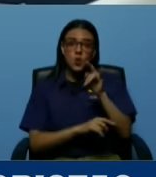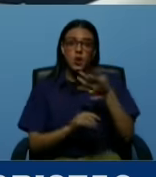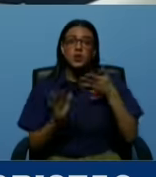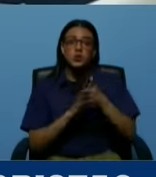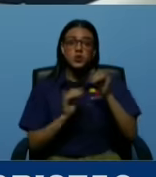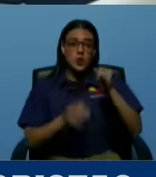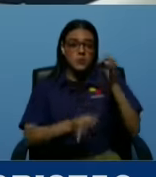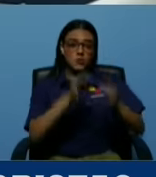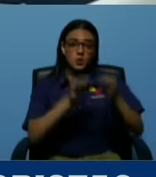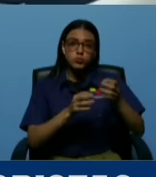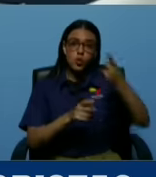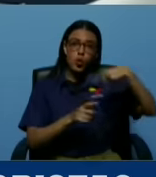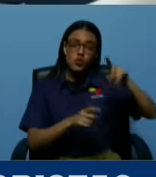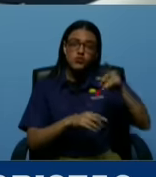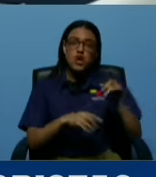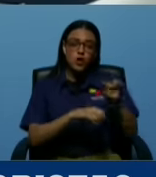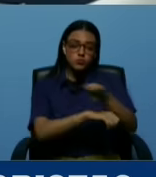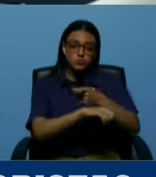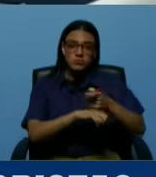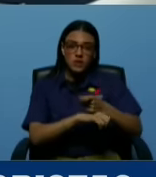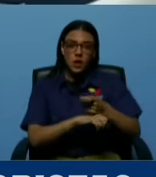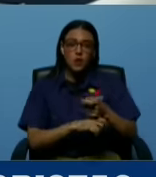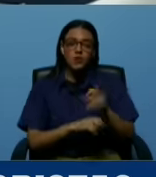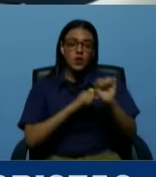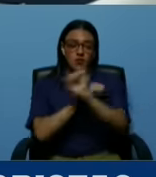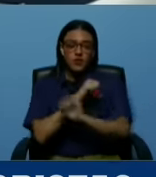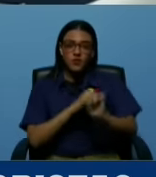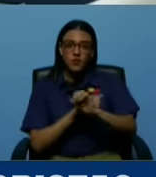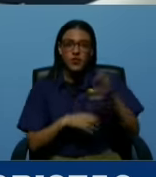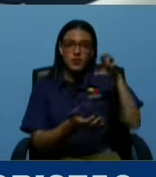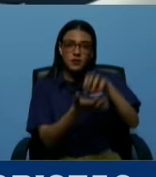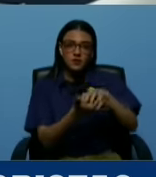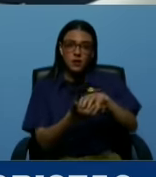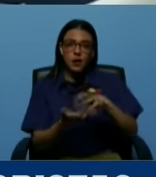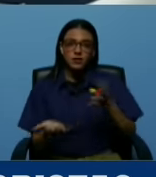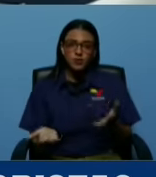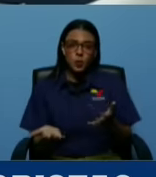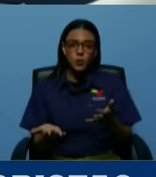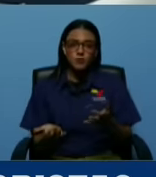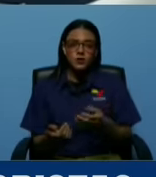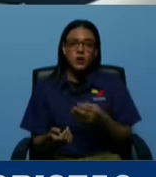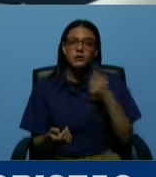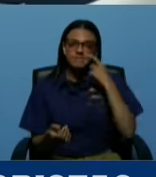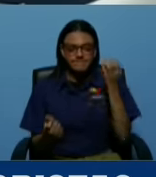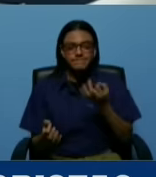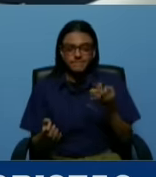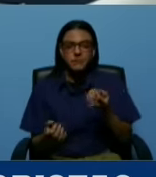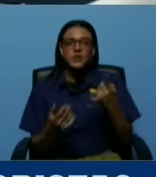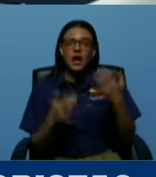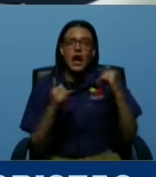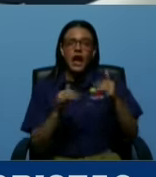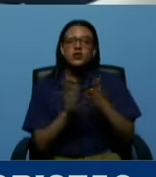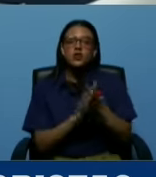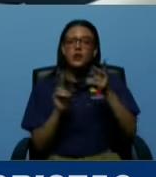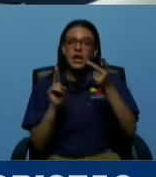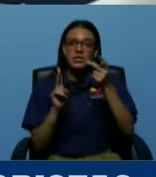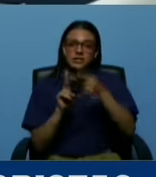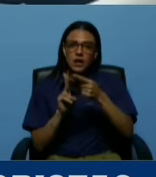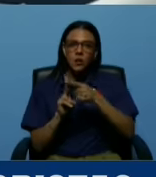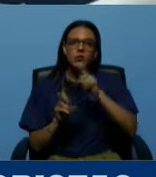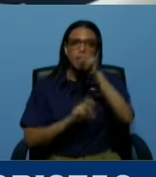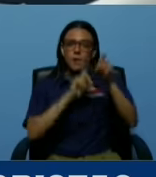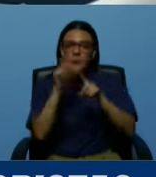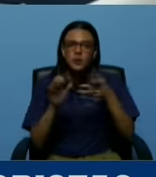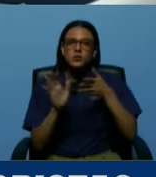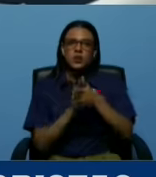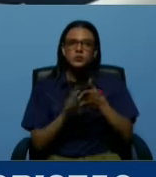de Estado y Consejo de Defensa de la Nación, obviamente tiene que ver con su segunda pregunta. Usted me hace